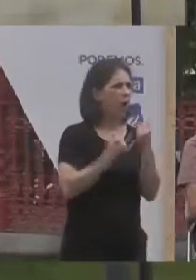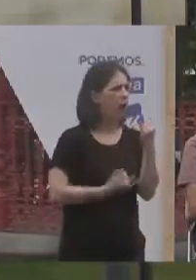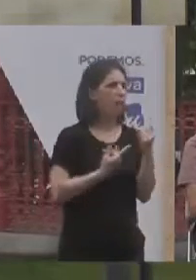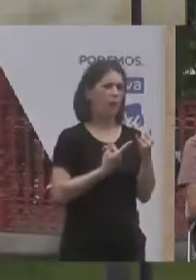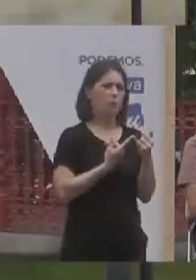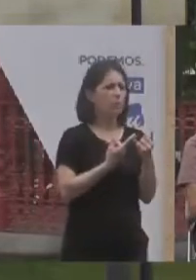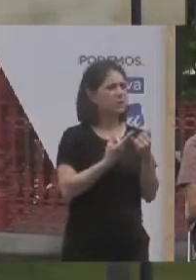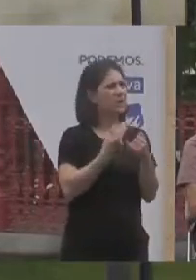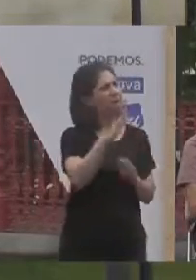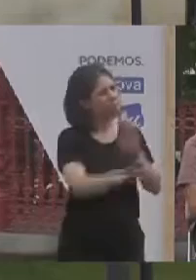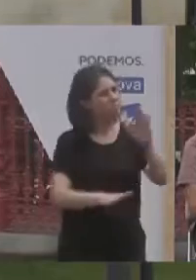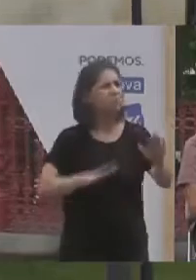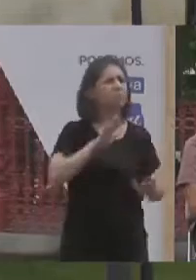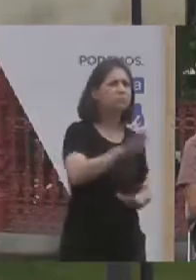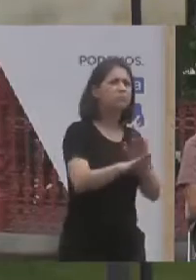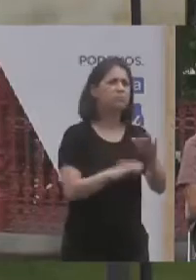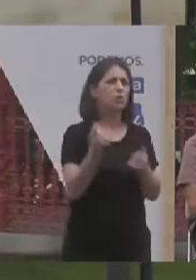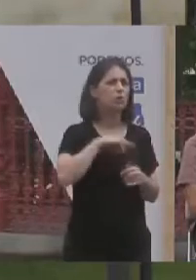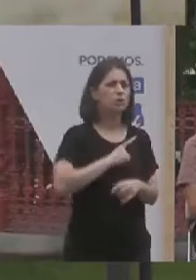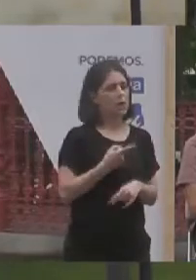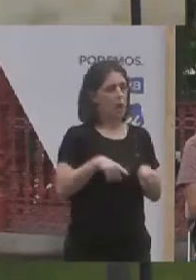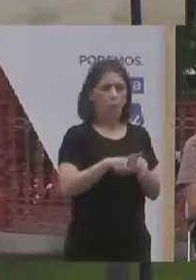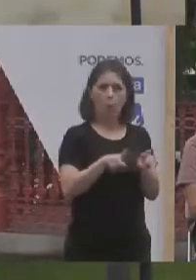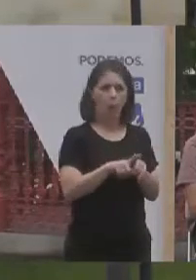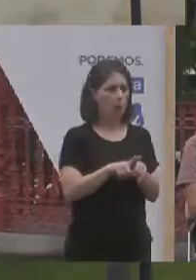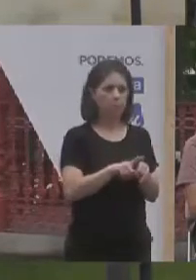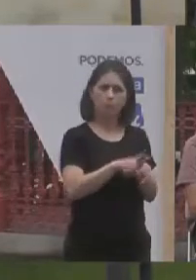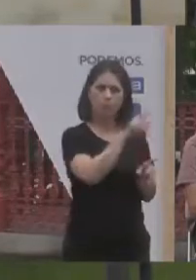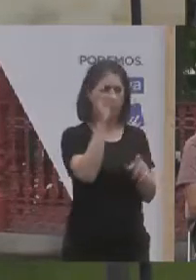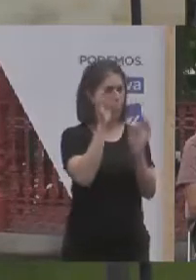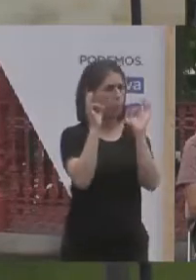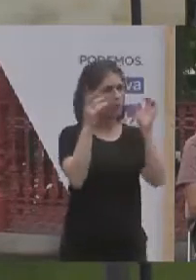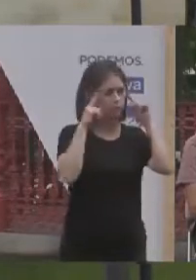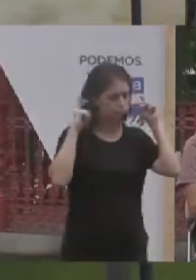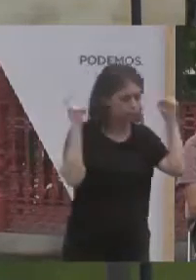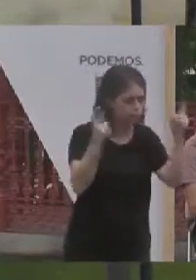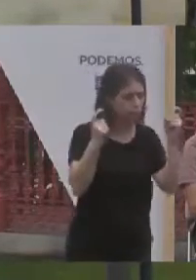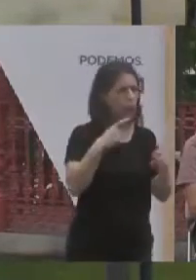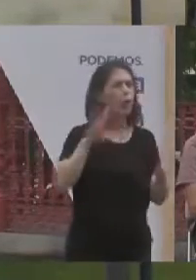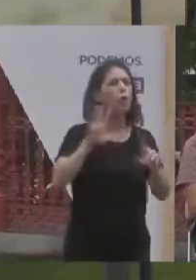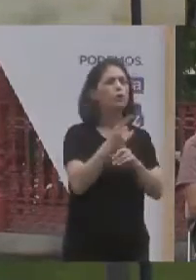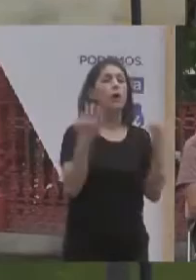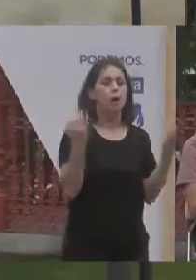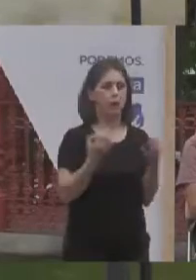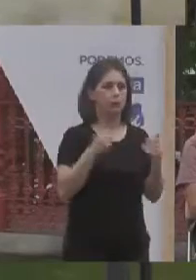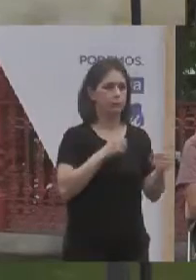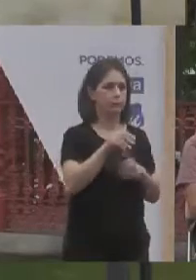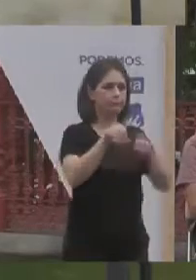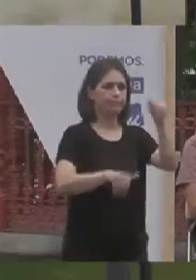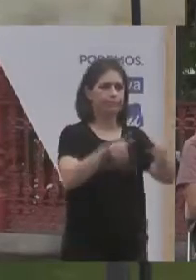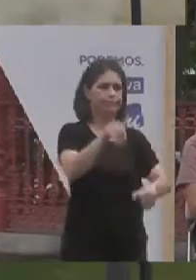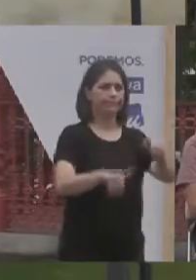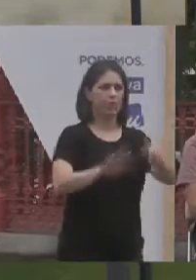adiante, que tentemos, bueno, dar o que nos queda e conquerir esta cita electoral, en realidade, que